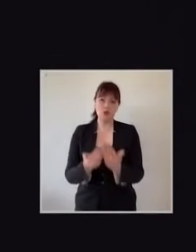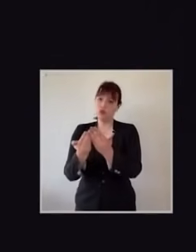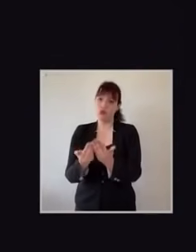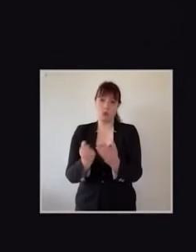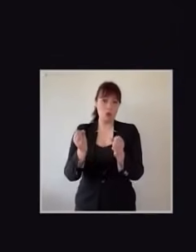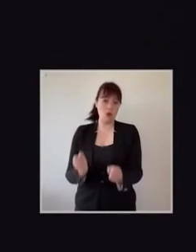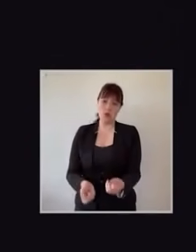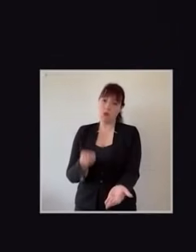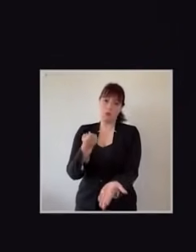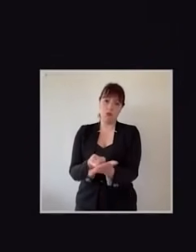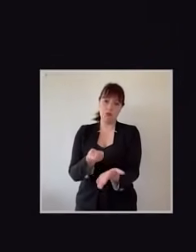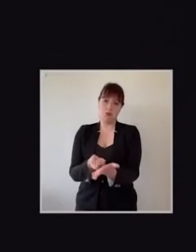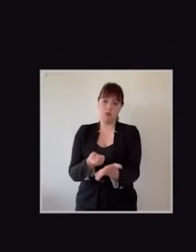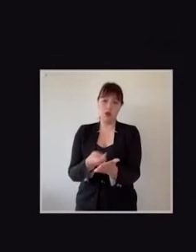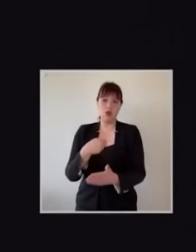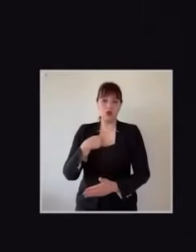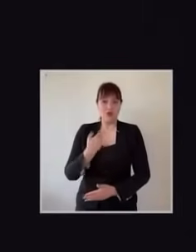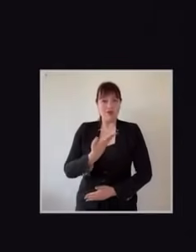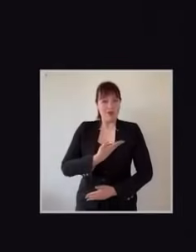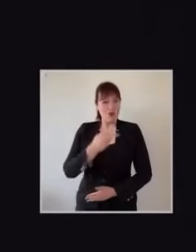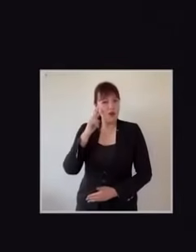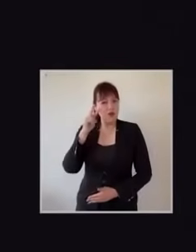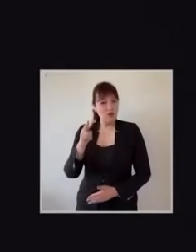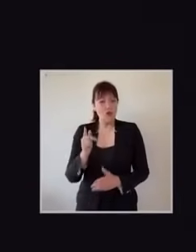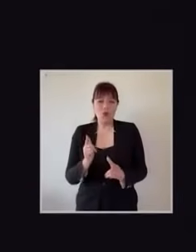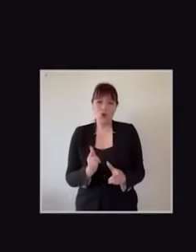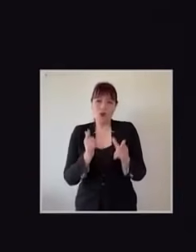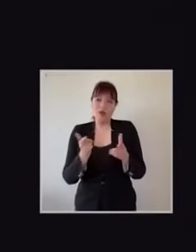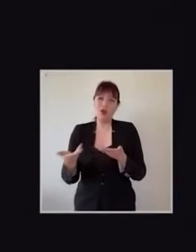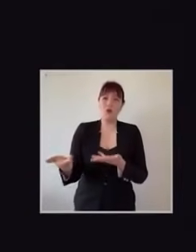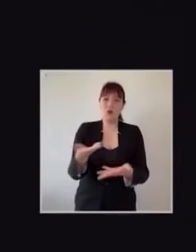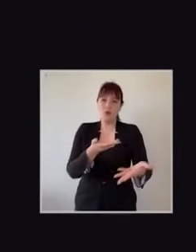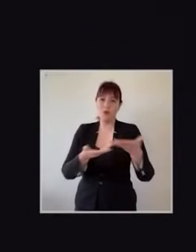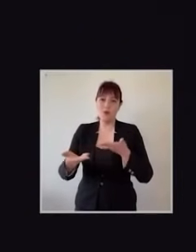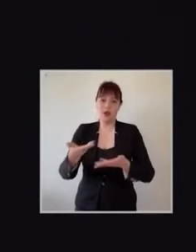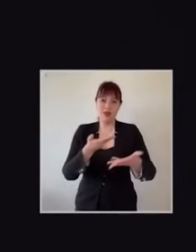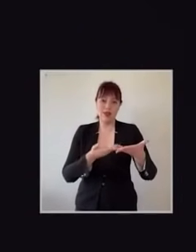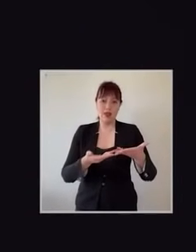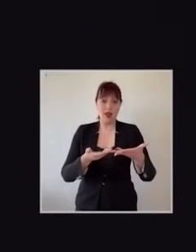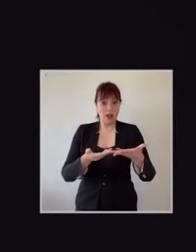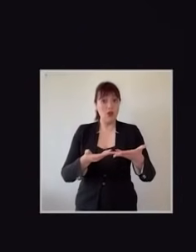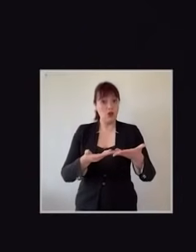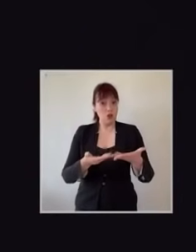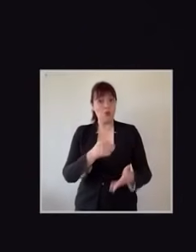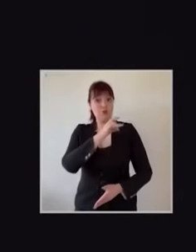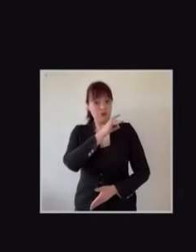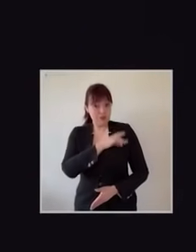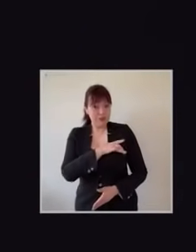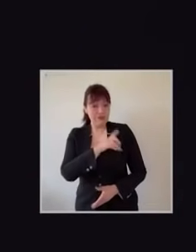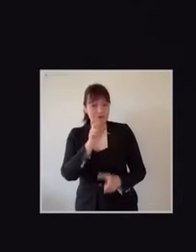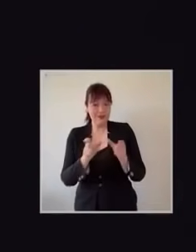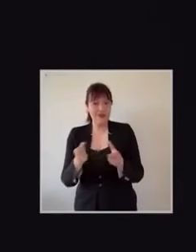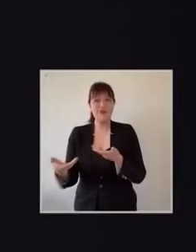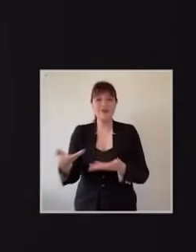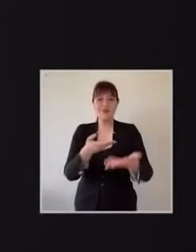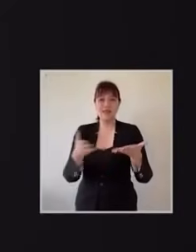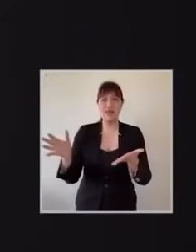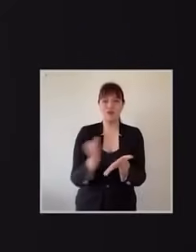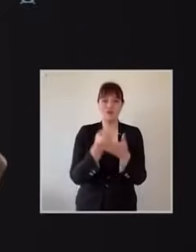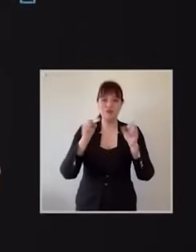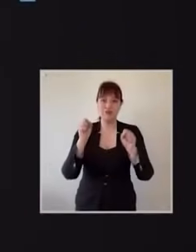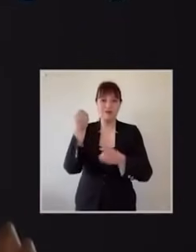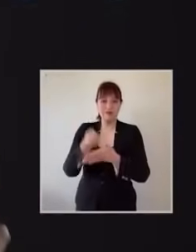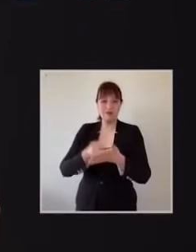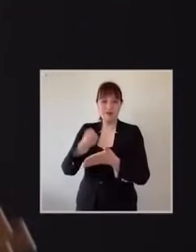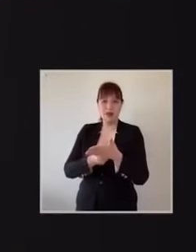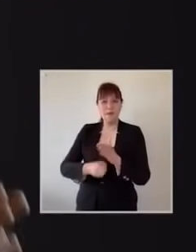estudie el que pueda pagar. Y yo tengo una visión que por suerte hoy día es compartida con mis compatriotas, que ya ganamos esa batalla. Pero ya